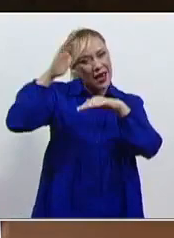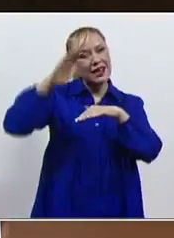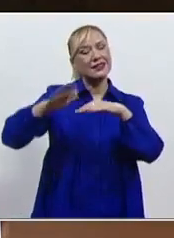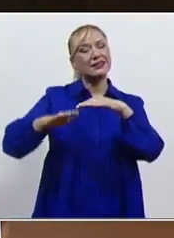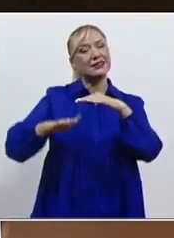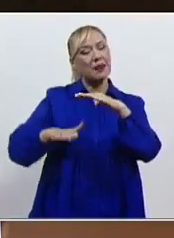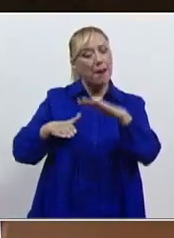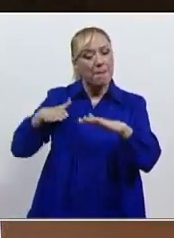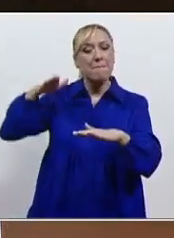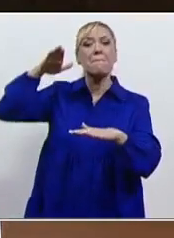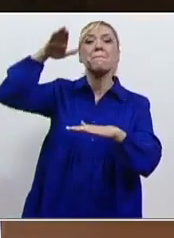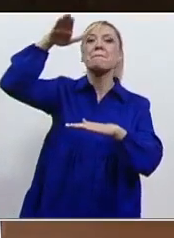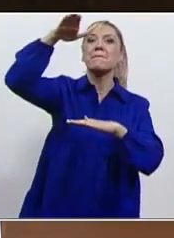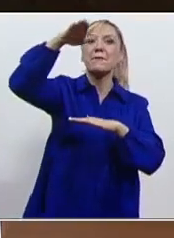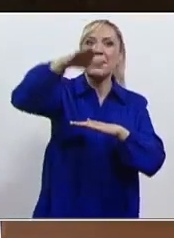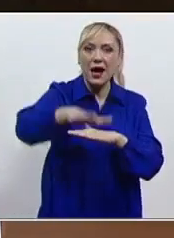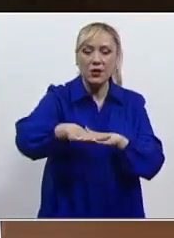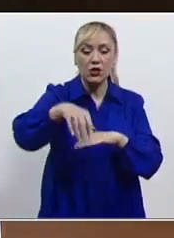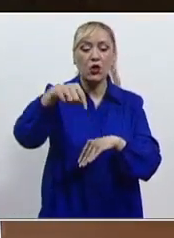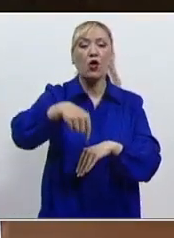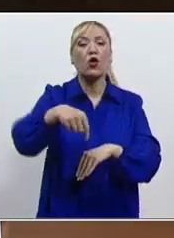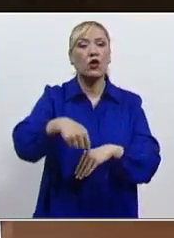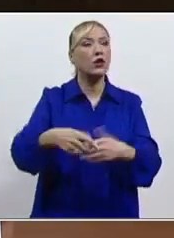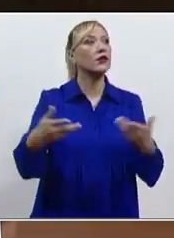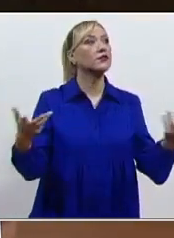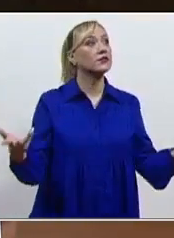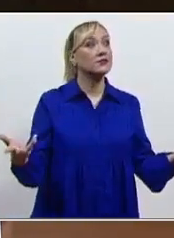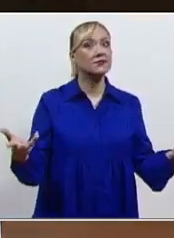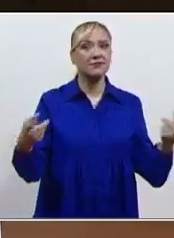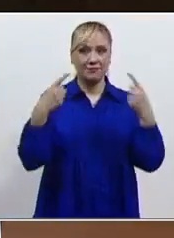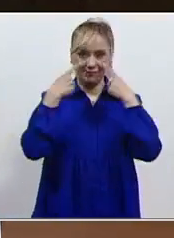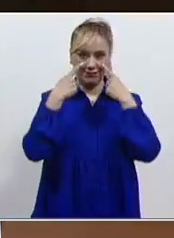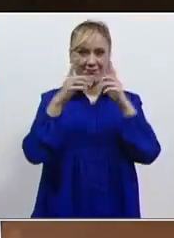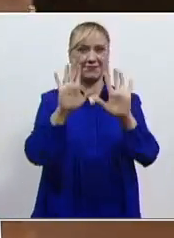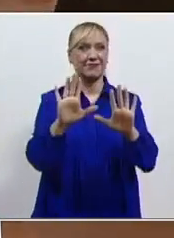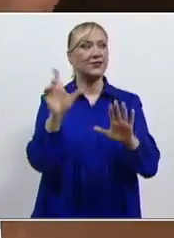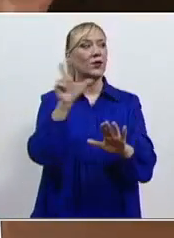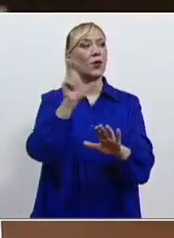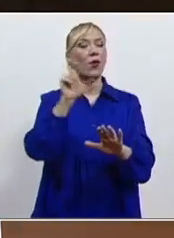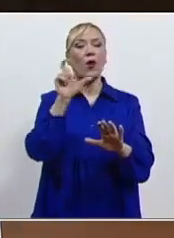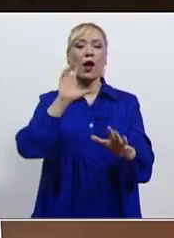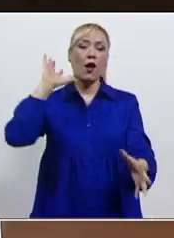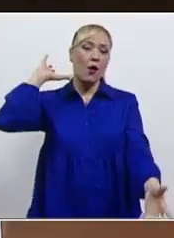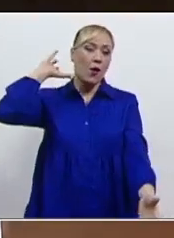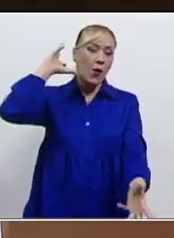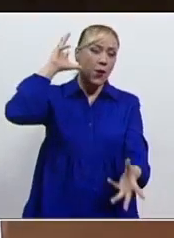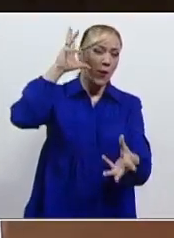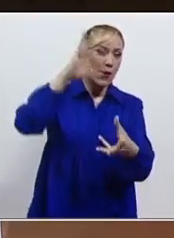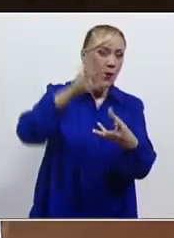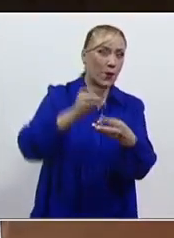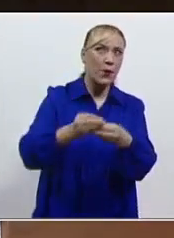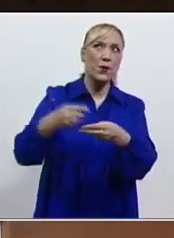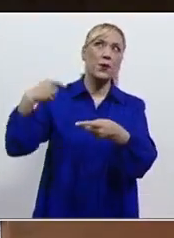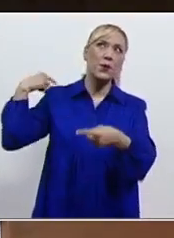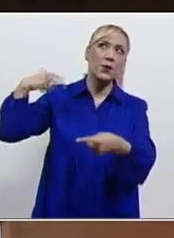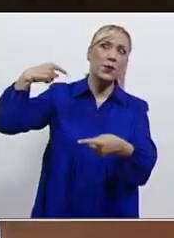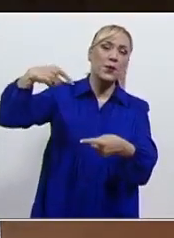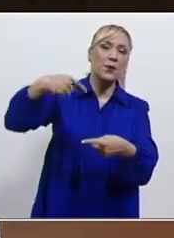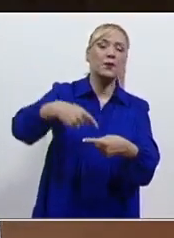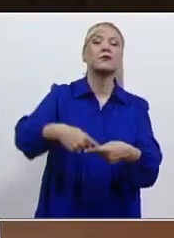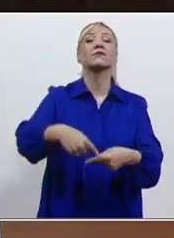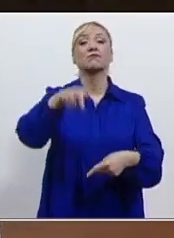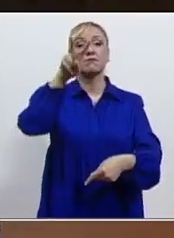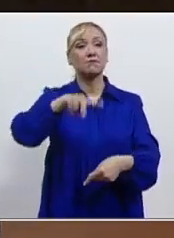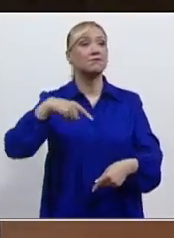que corresponde al día de hoy, y veremos cuando hagamos la suma de los tiempos que tengamos